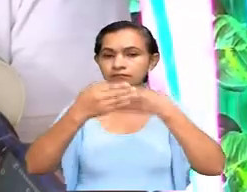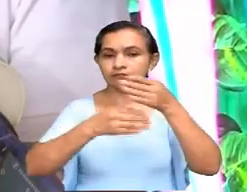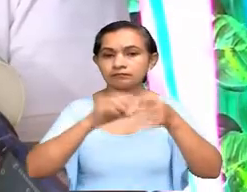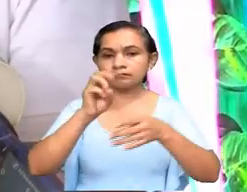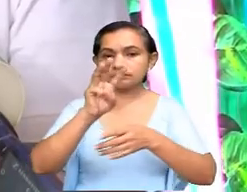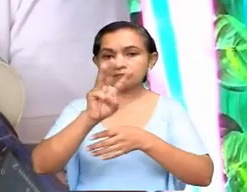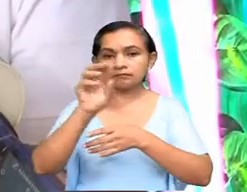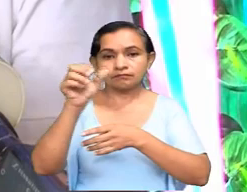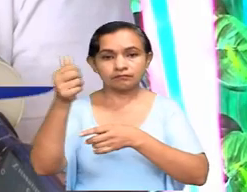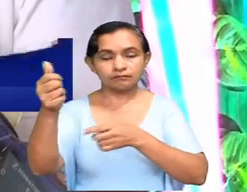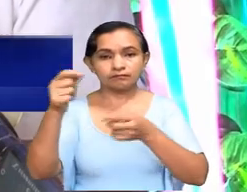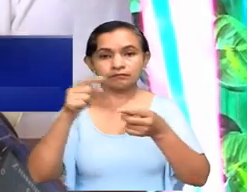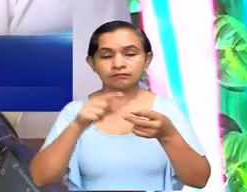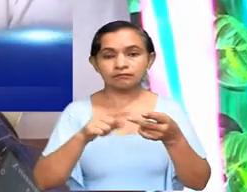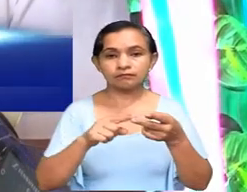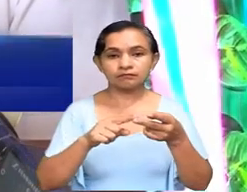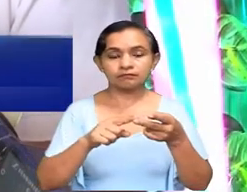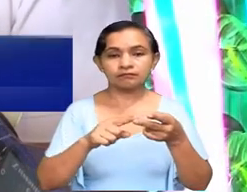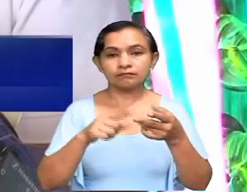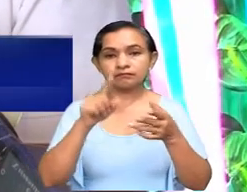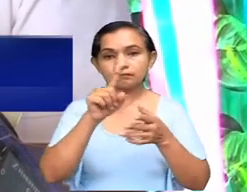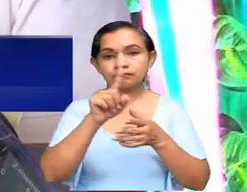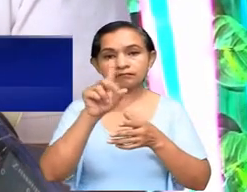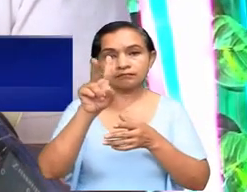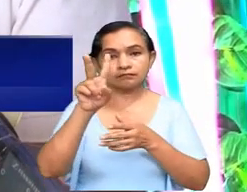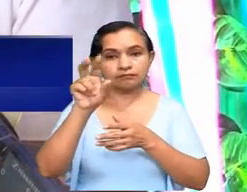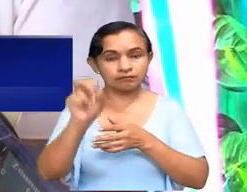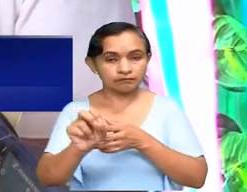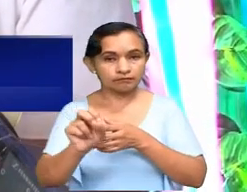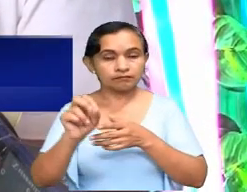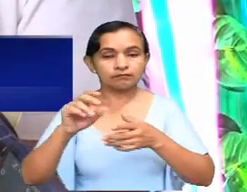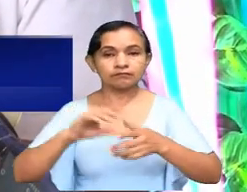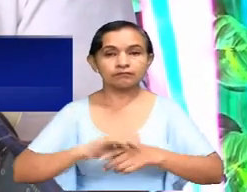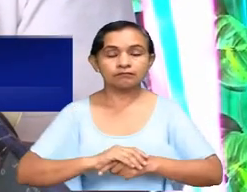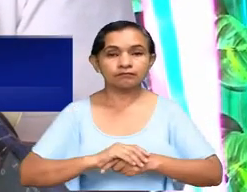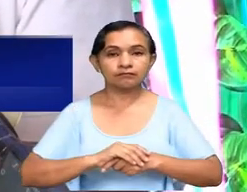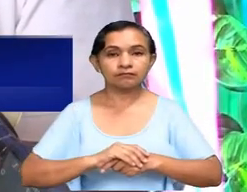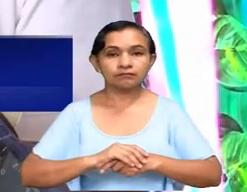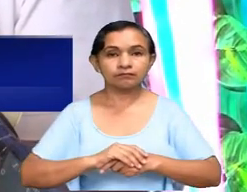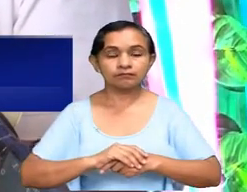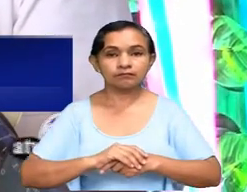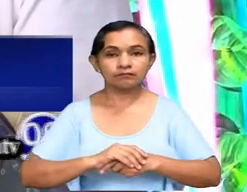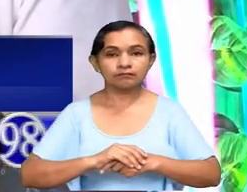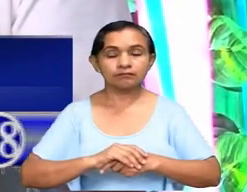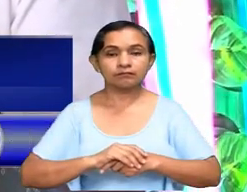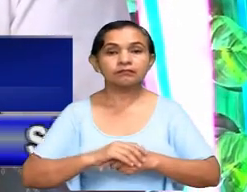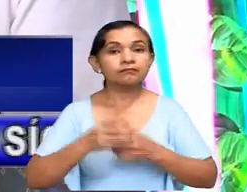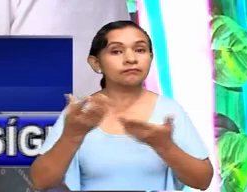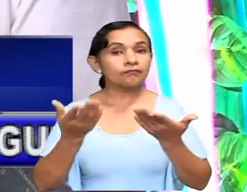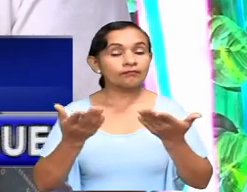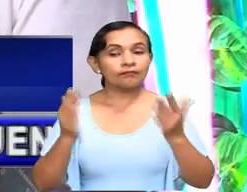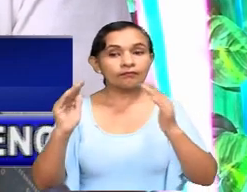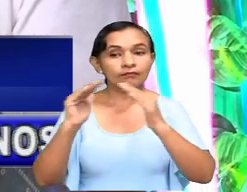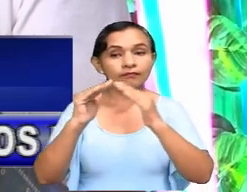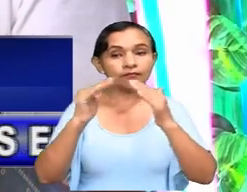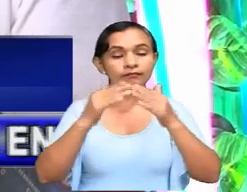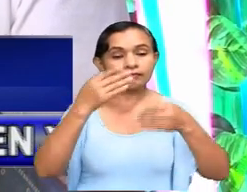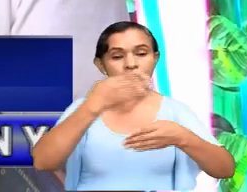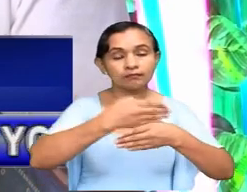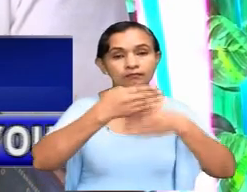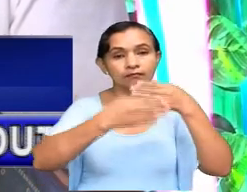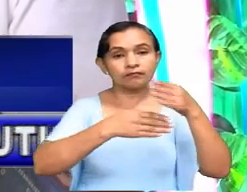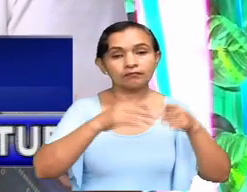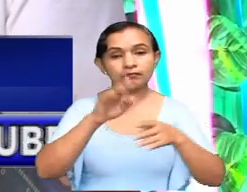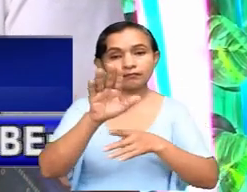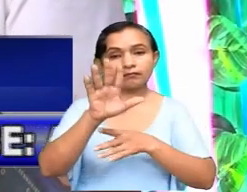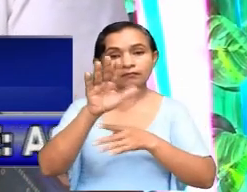36 metros hasta 120 metros. Los precios de las viviendas prefabricadas van desde